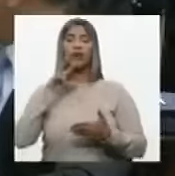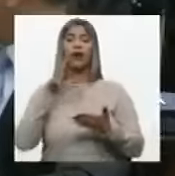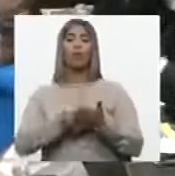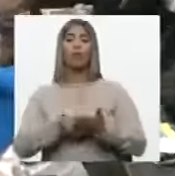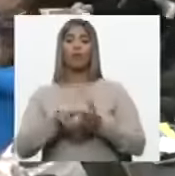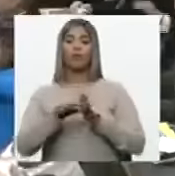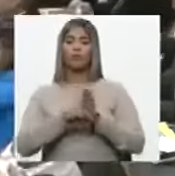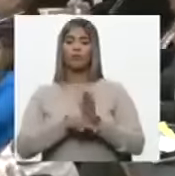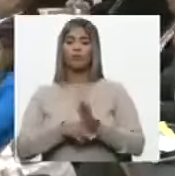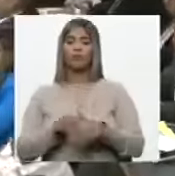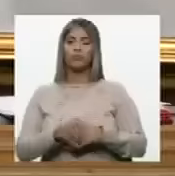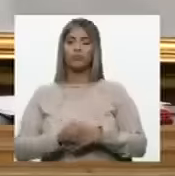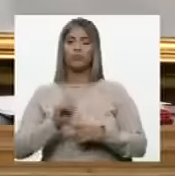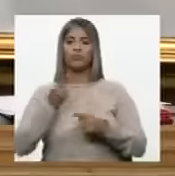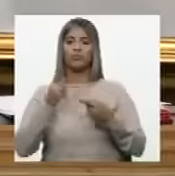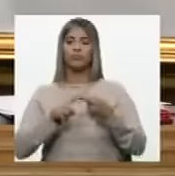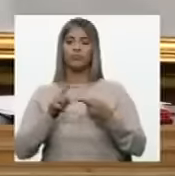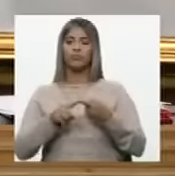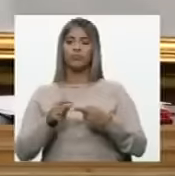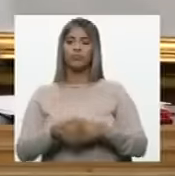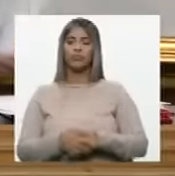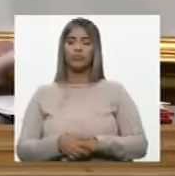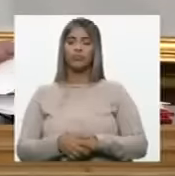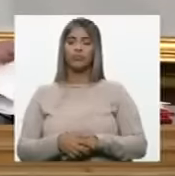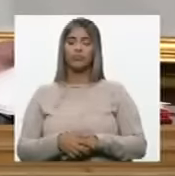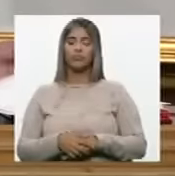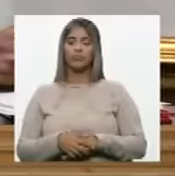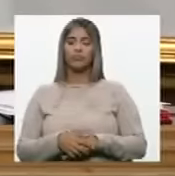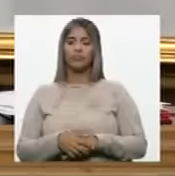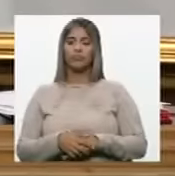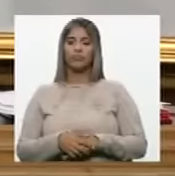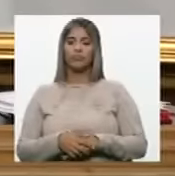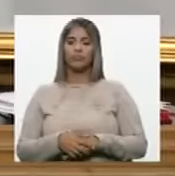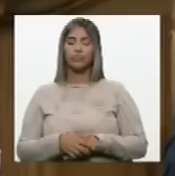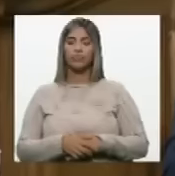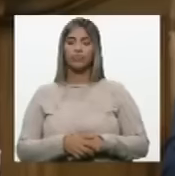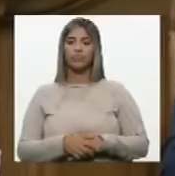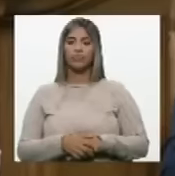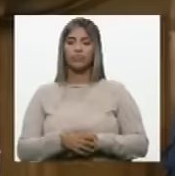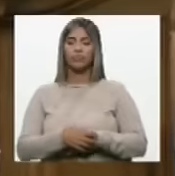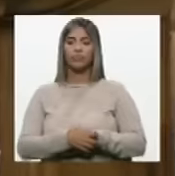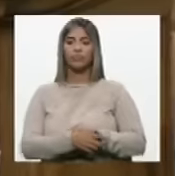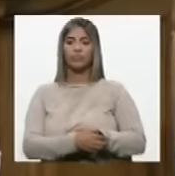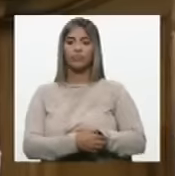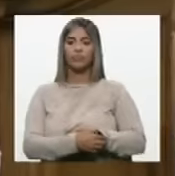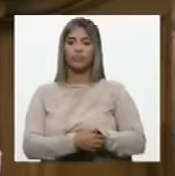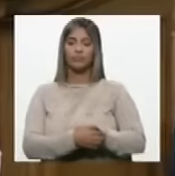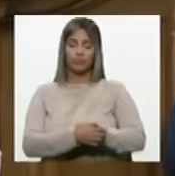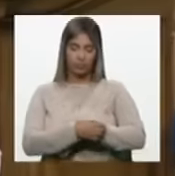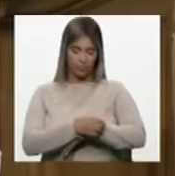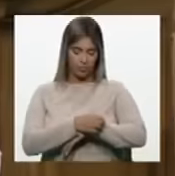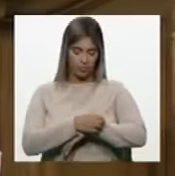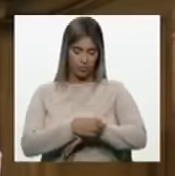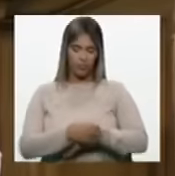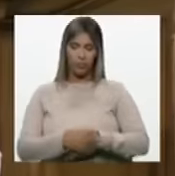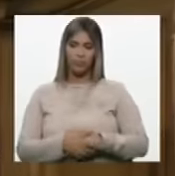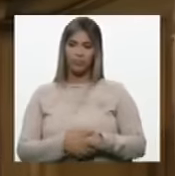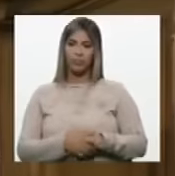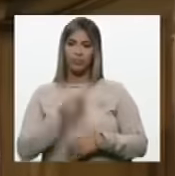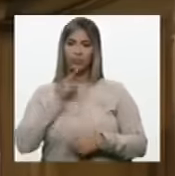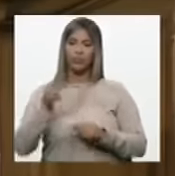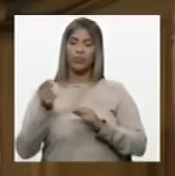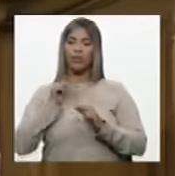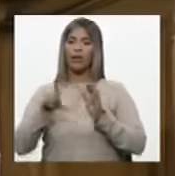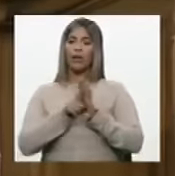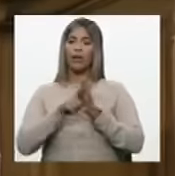orden del día. Primer punto del orden del día, ciudadana secretaria. Segunda discusión del proyecto de ley de reforma de la ley de